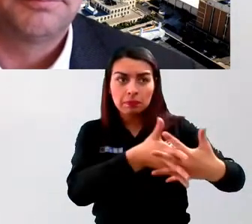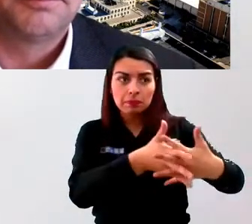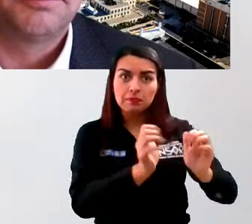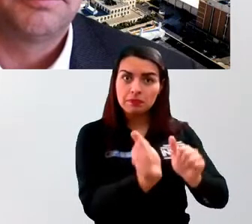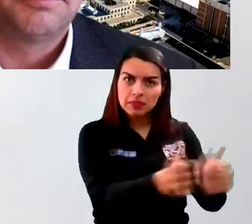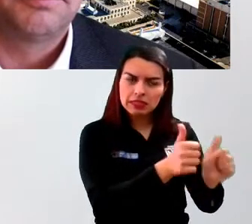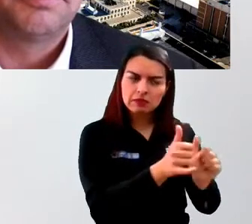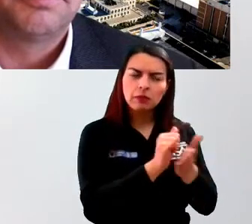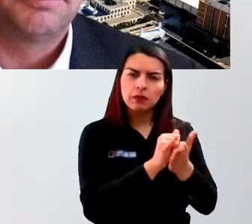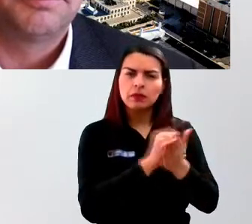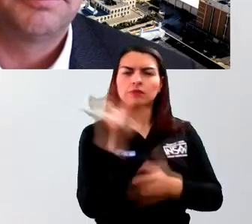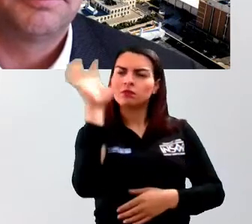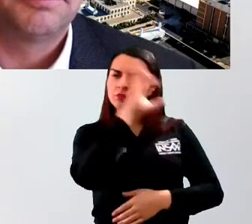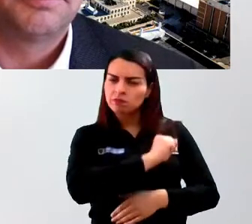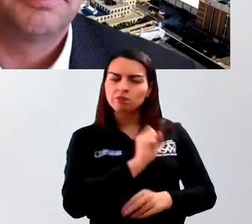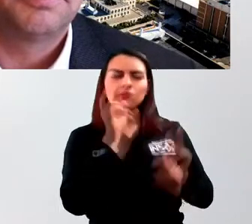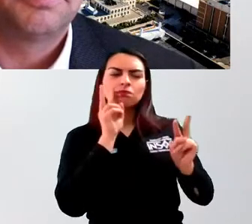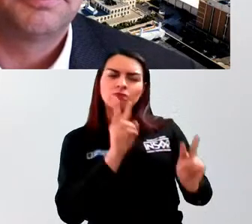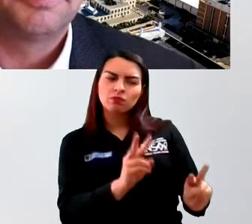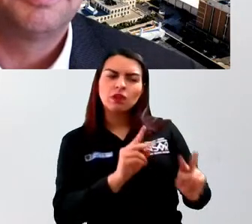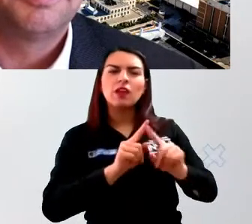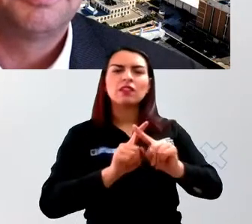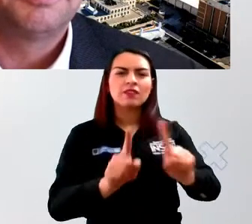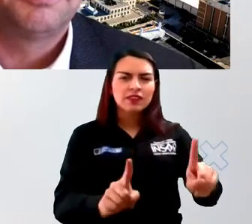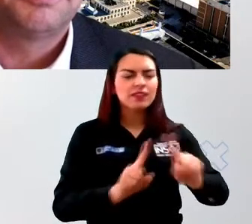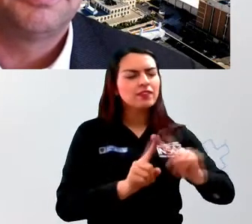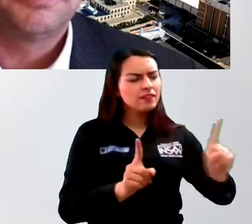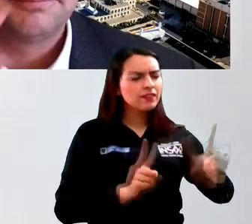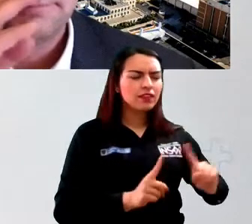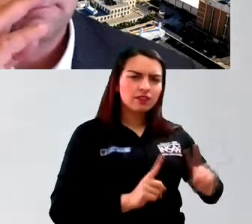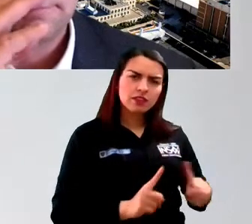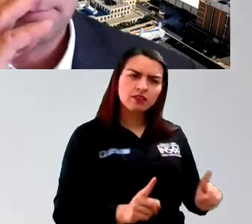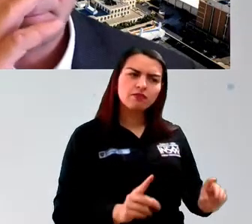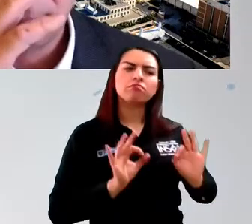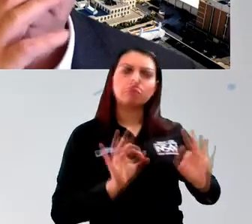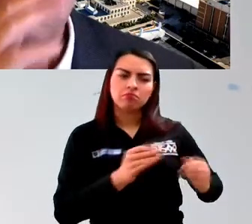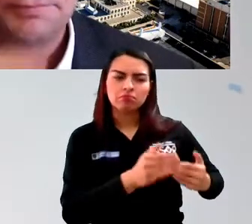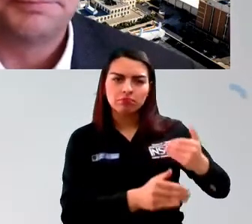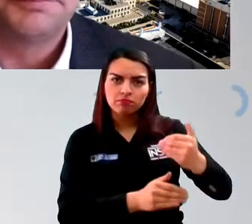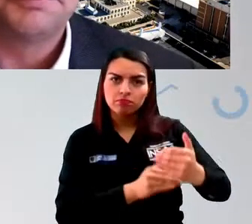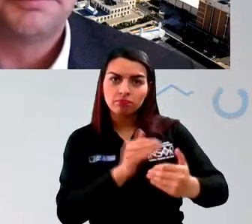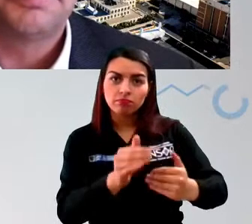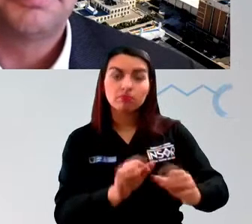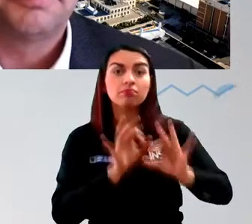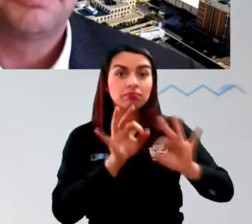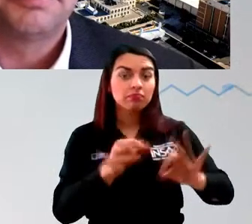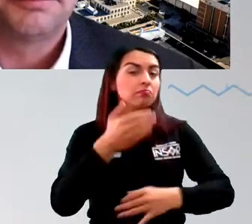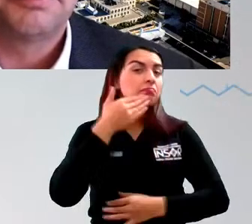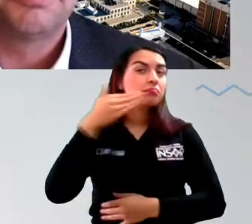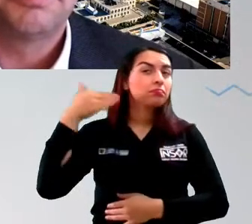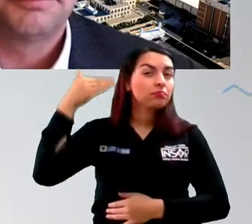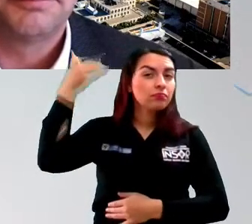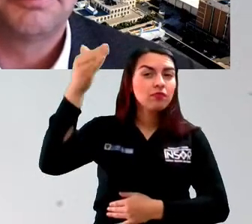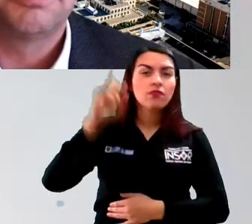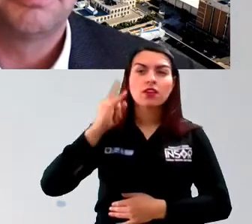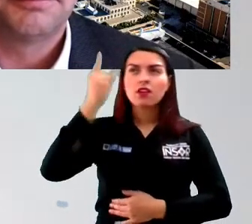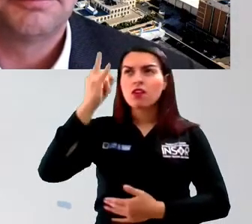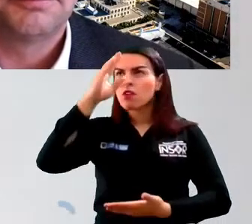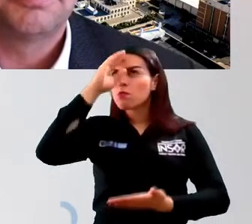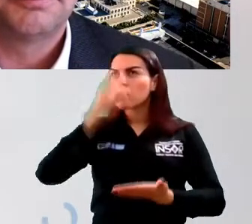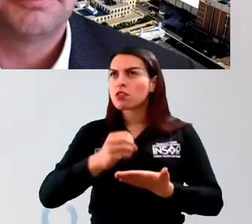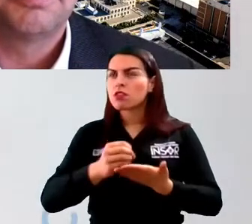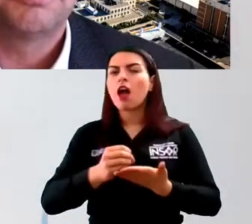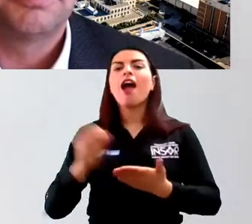podamos atender, y que cuando llegue el momento de dar una opinión, pues tengamos buenas